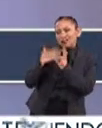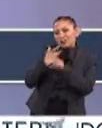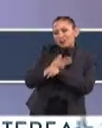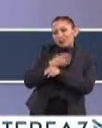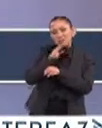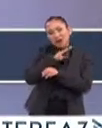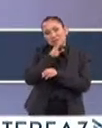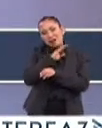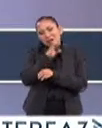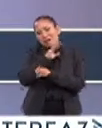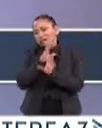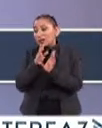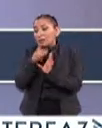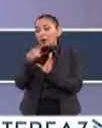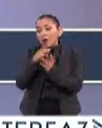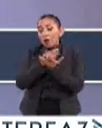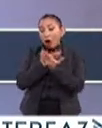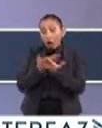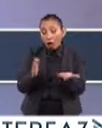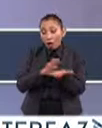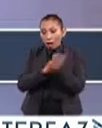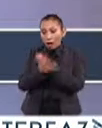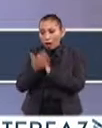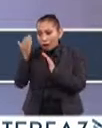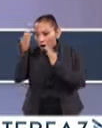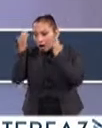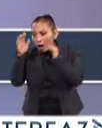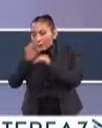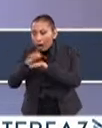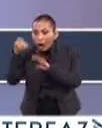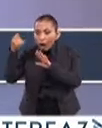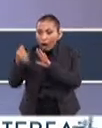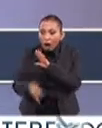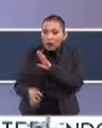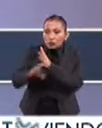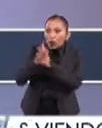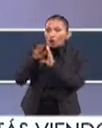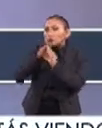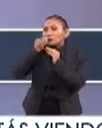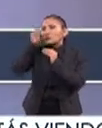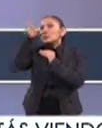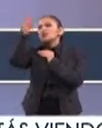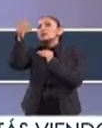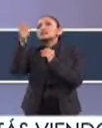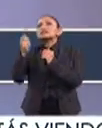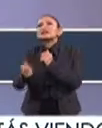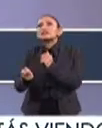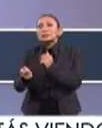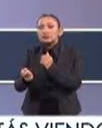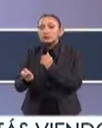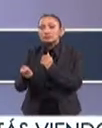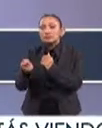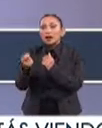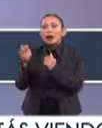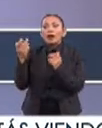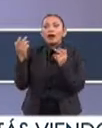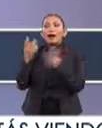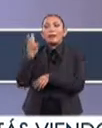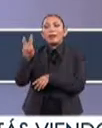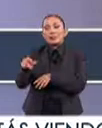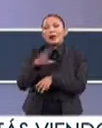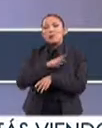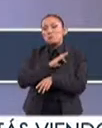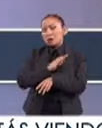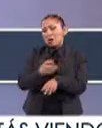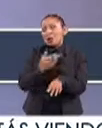pasan todos los días, pero una vez que conoces más allá de tus límites, te das cuenta que para todo